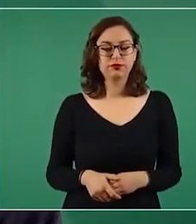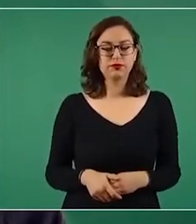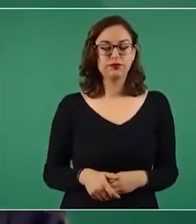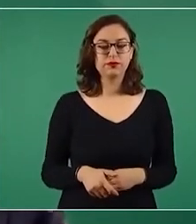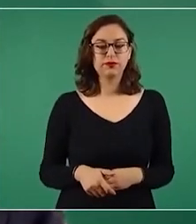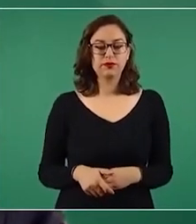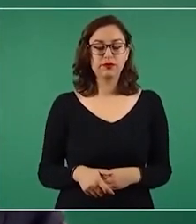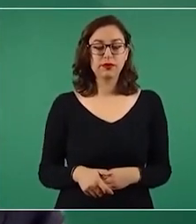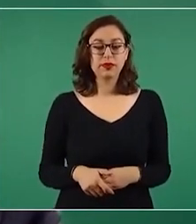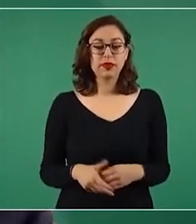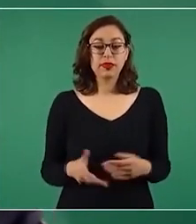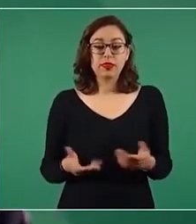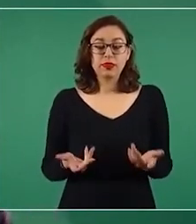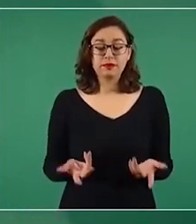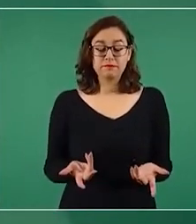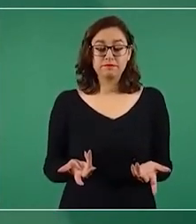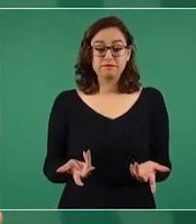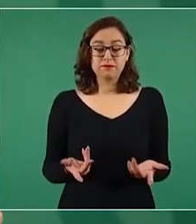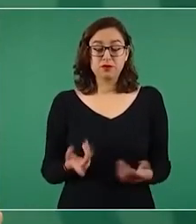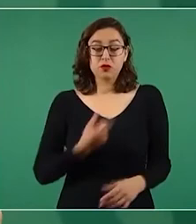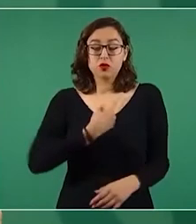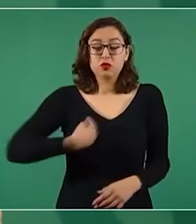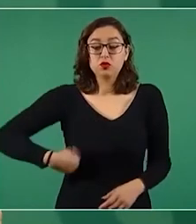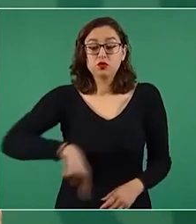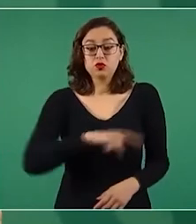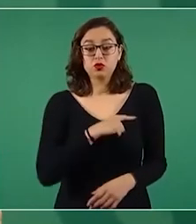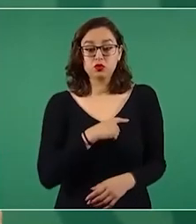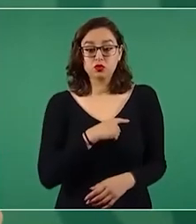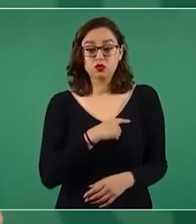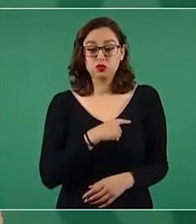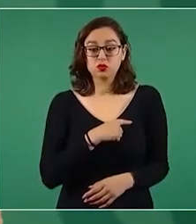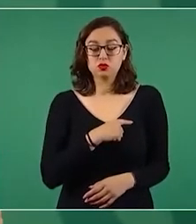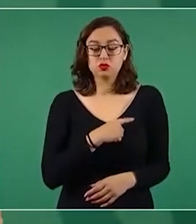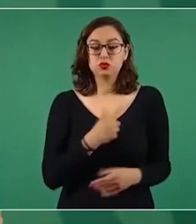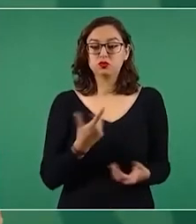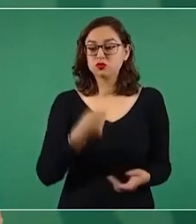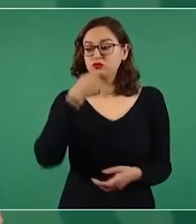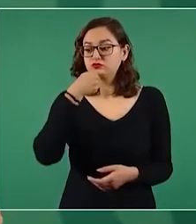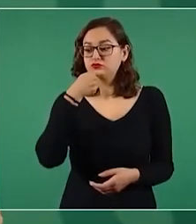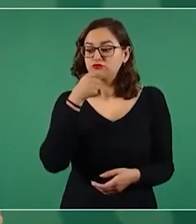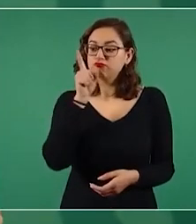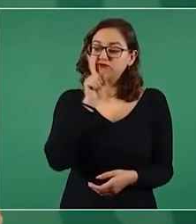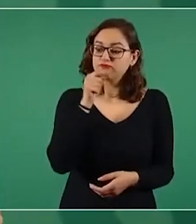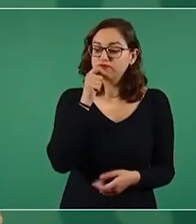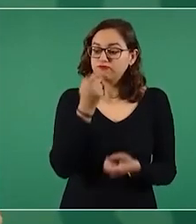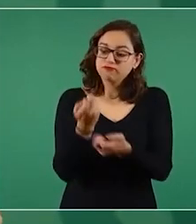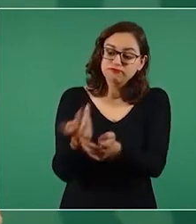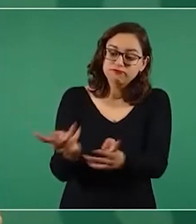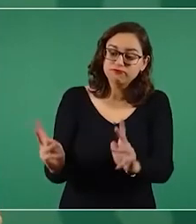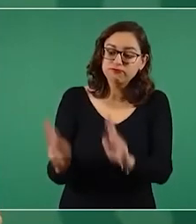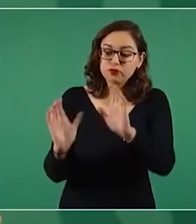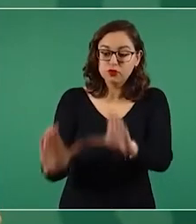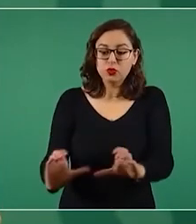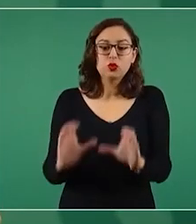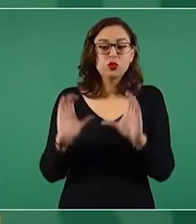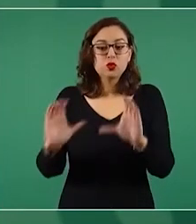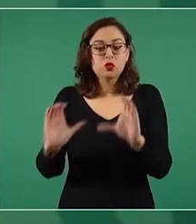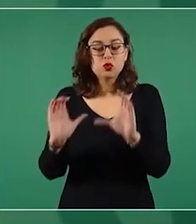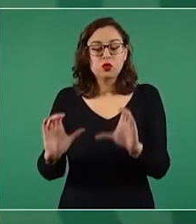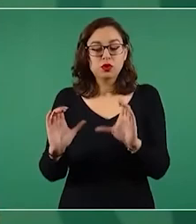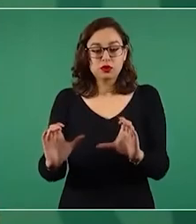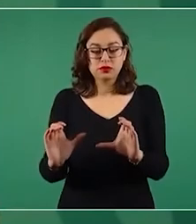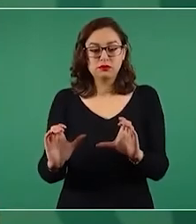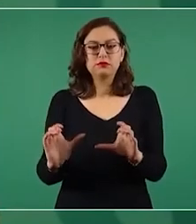Vamos a cuidar a las niñas, a los niños. Y